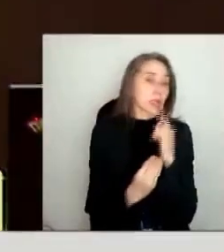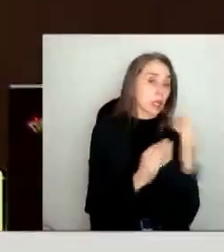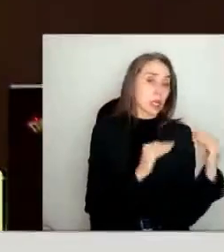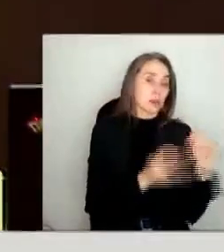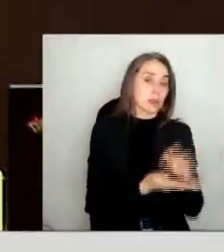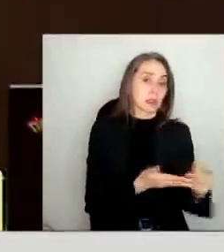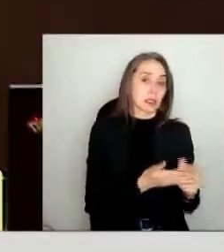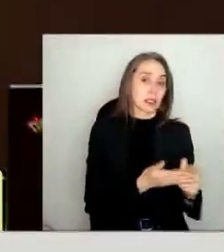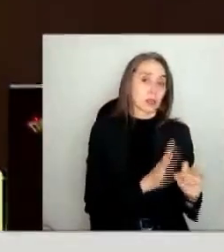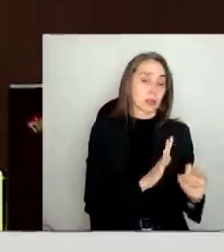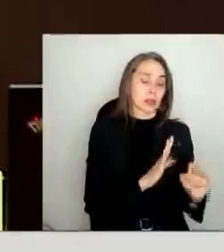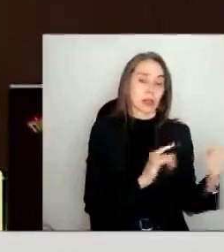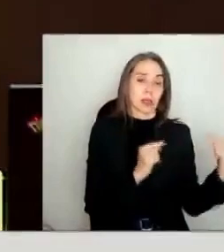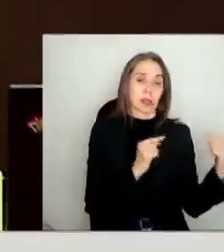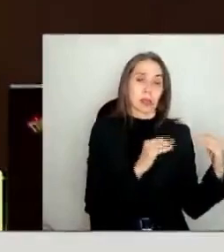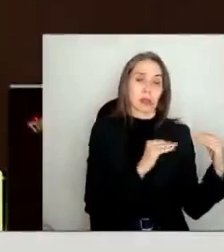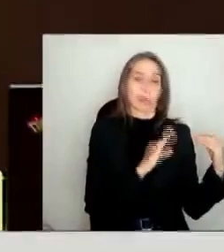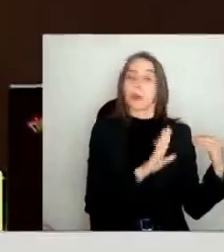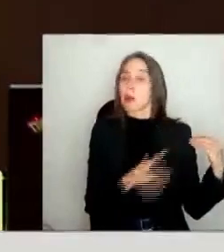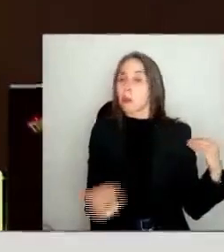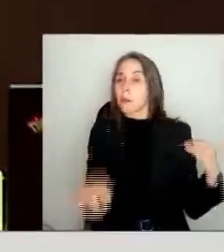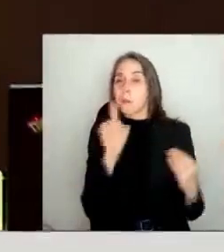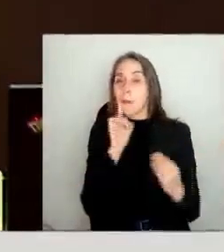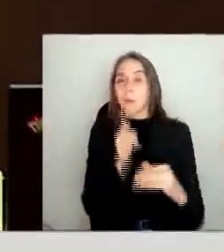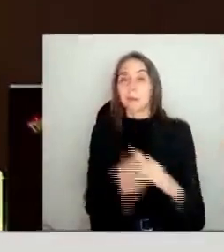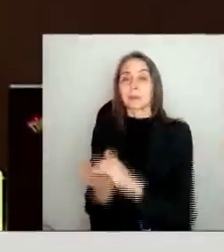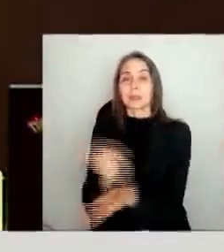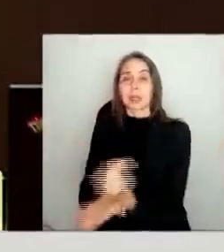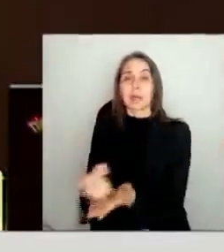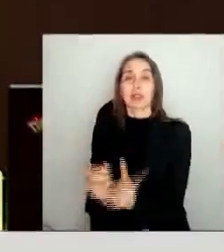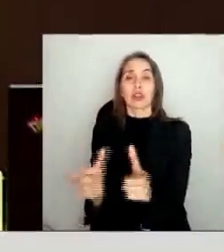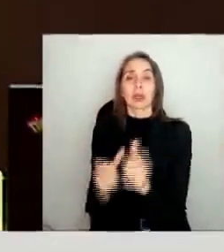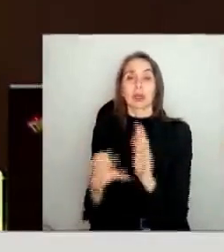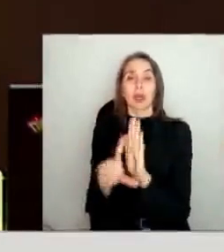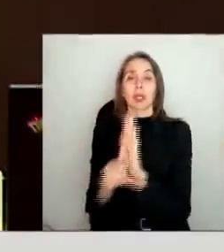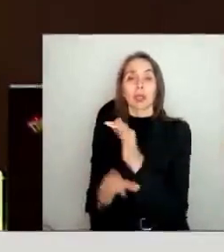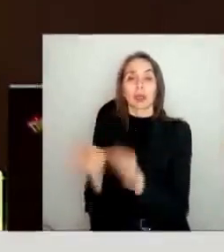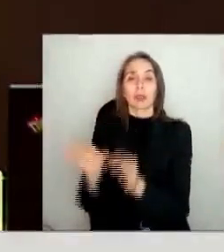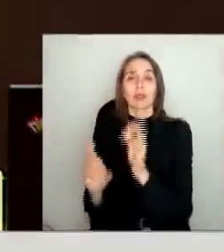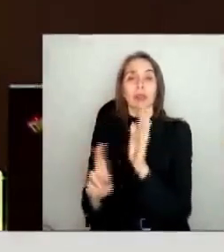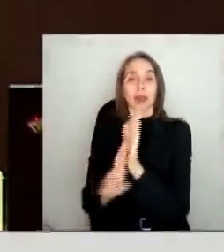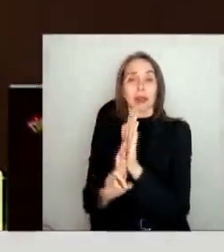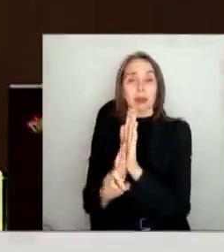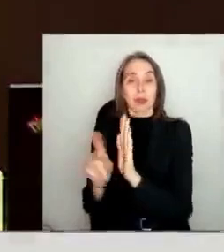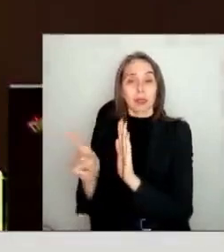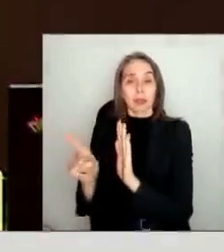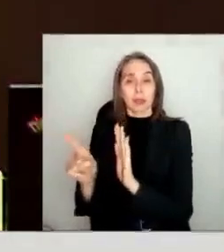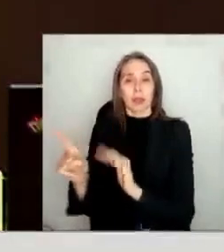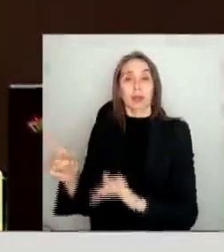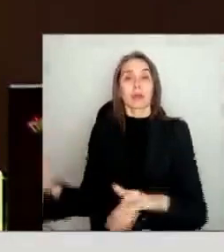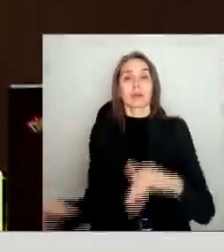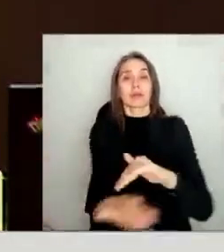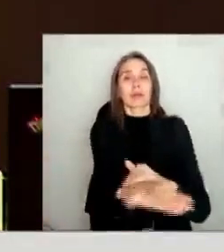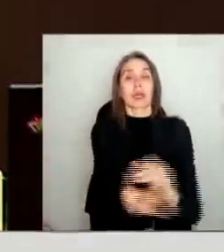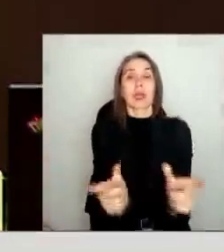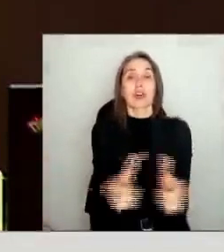que que se encuentra en la comisión de Constitución legislación reglamento y Justicia se ha trasladado a la comisión de